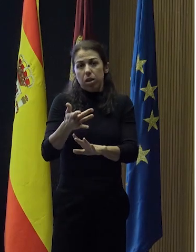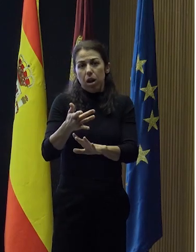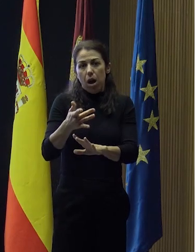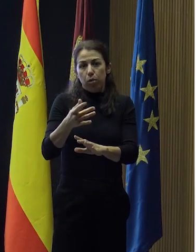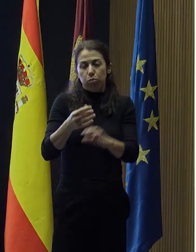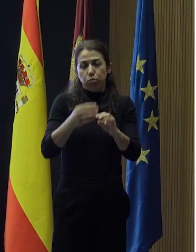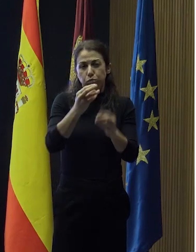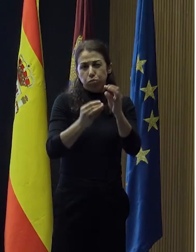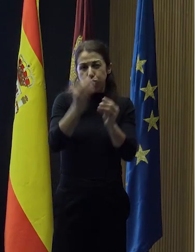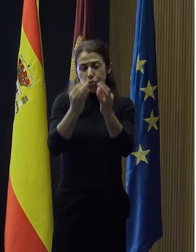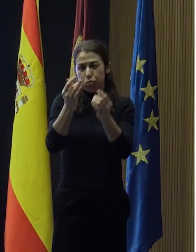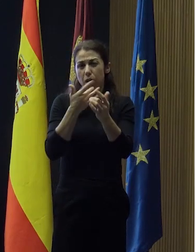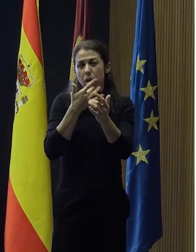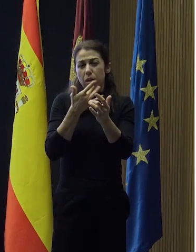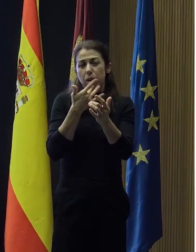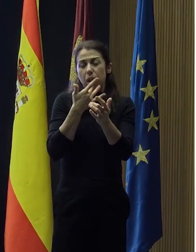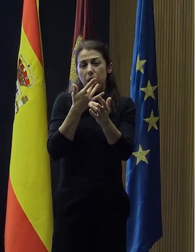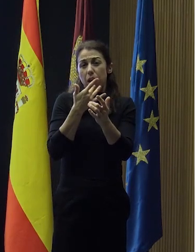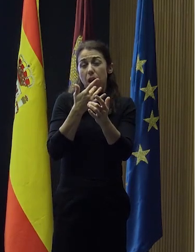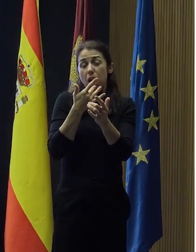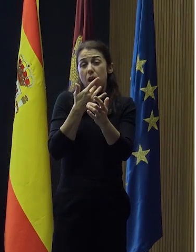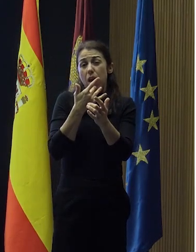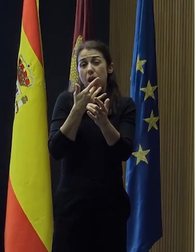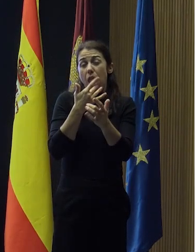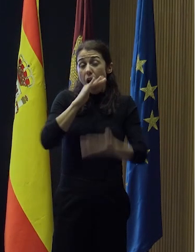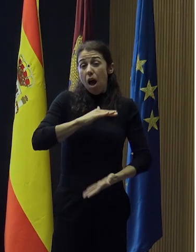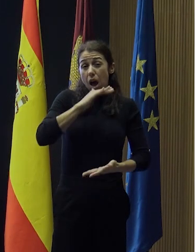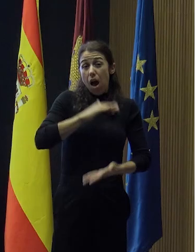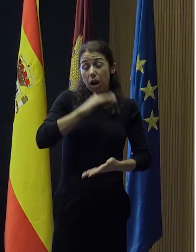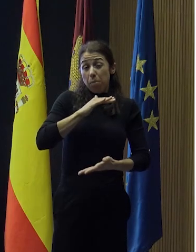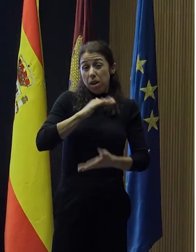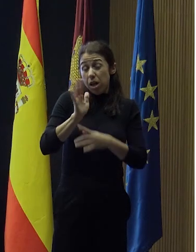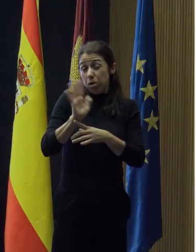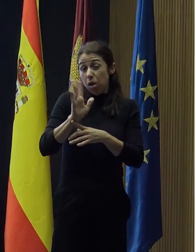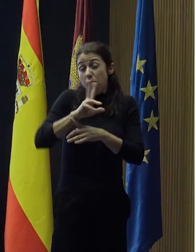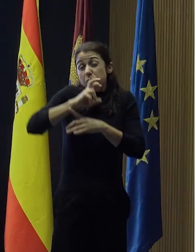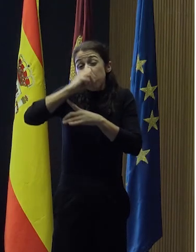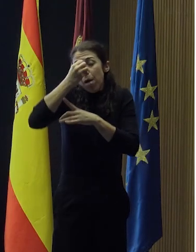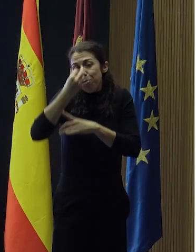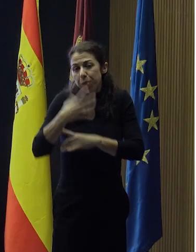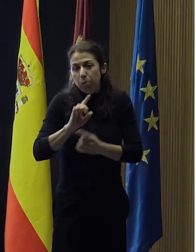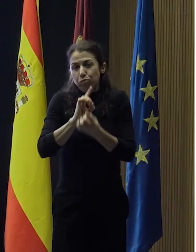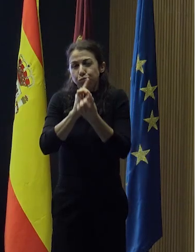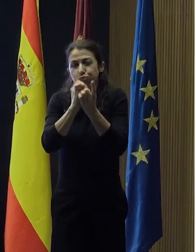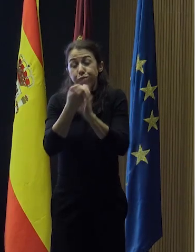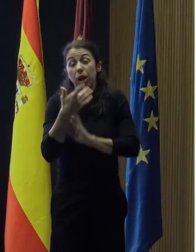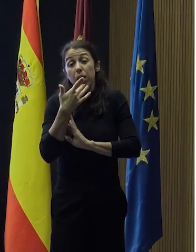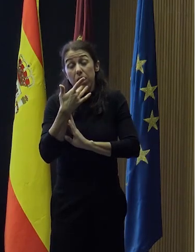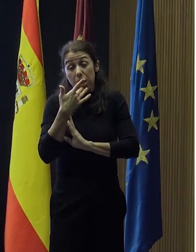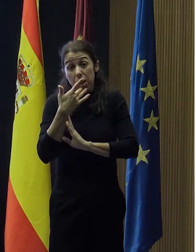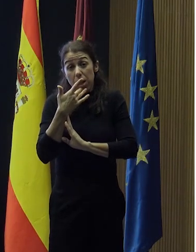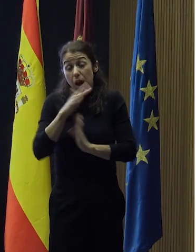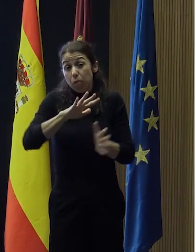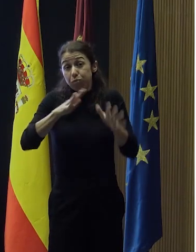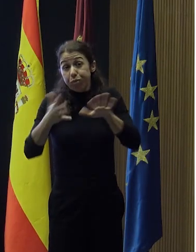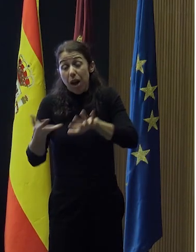reactivas, que lo que hacen es que modifican la capacidad de esa neurona de que respire bien y, como consecuencia, muere.